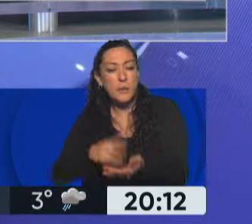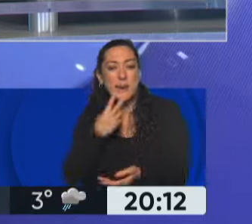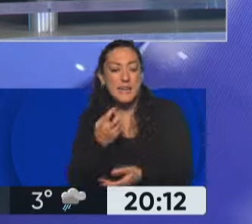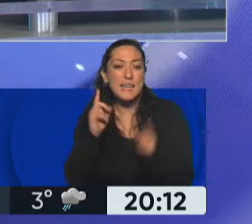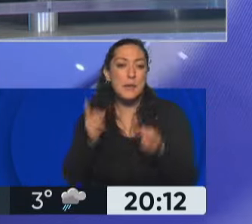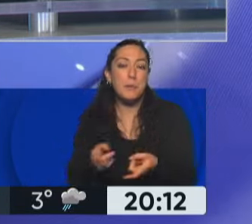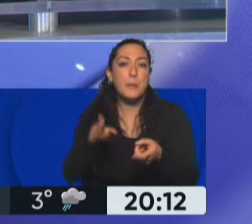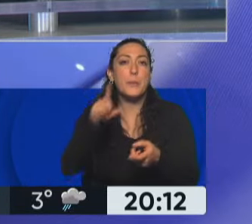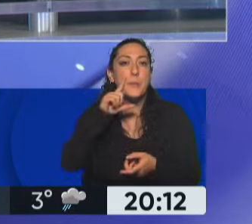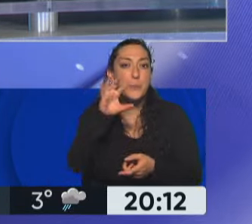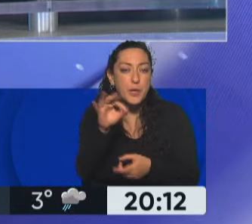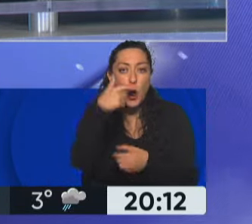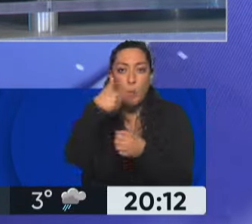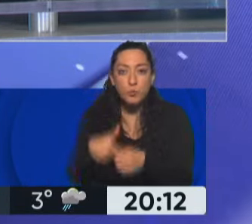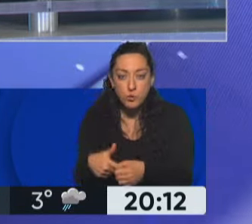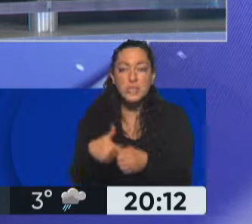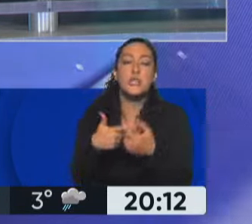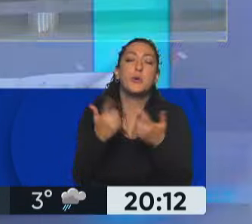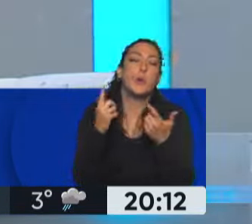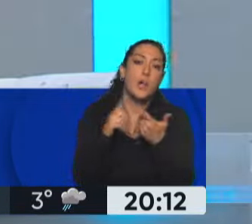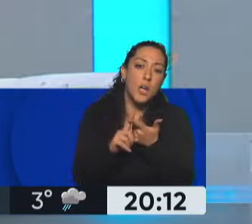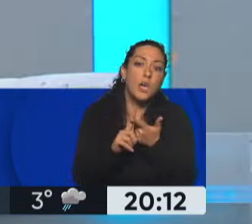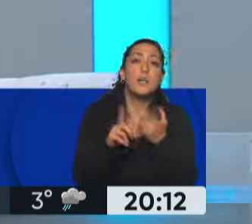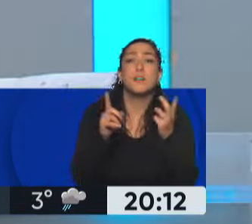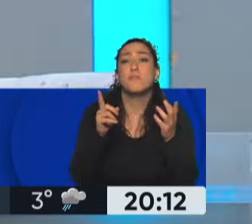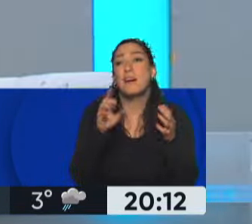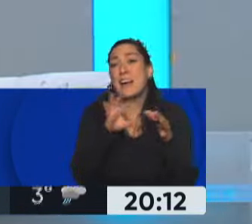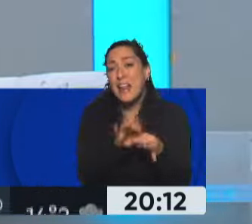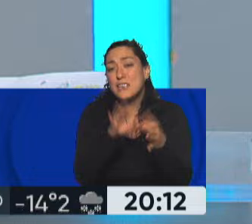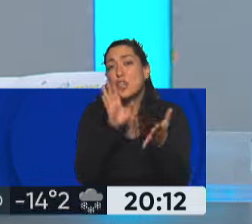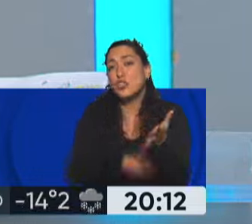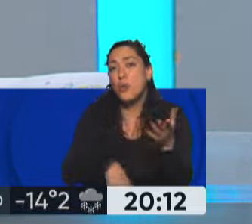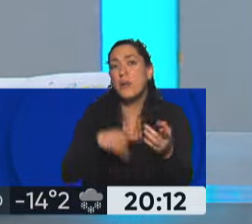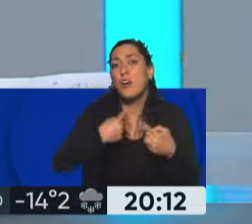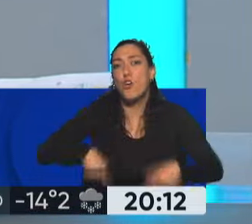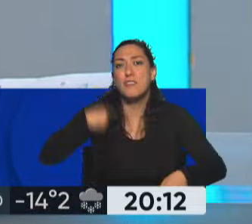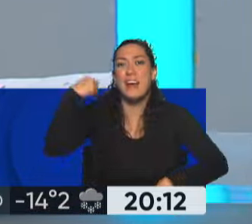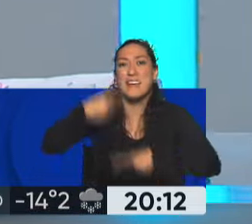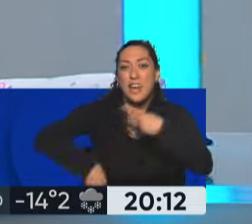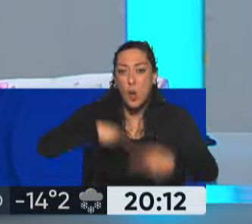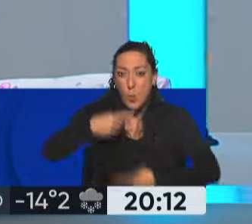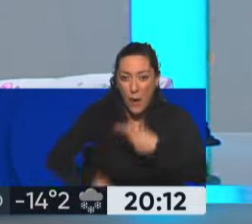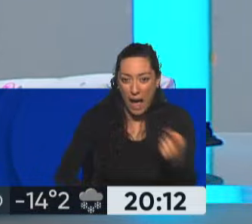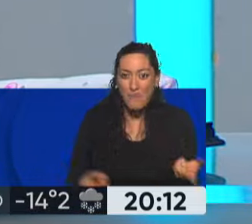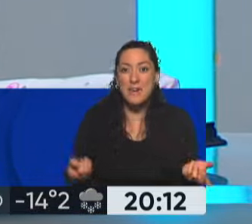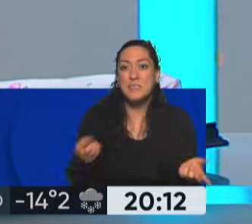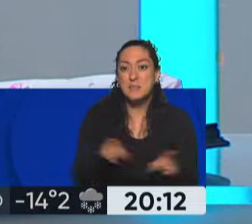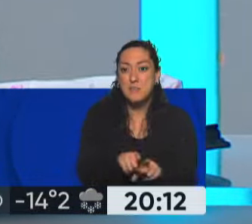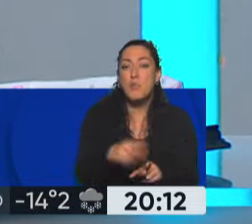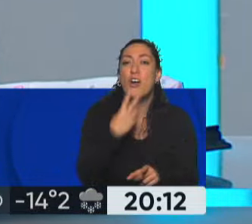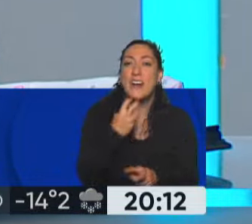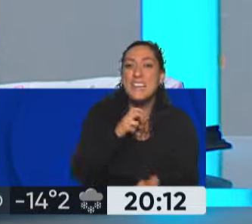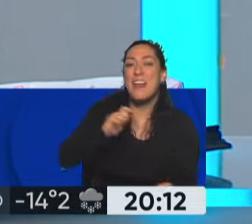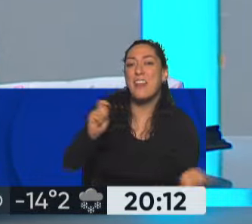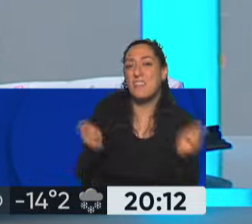biocombustible que que tiene que ver con con todo lo que tiene que ver con lo renovable que son las las energías de la